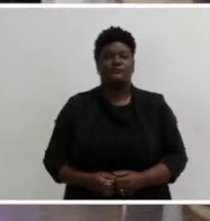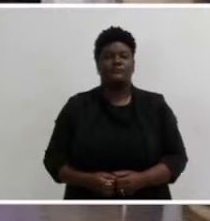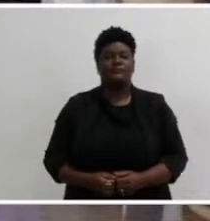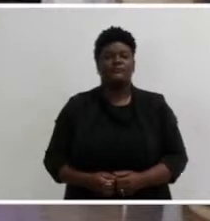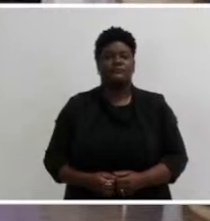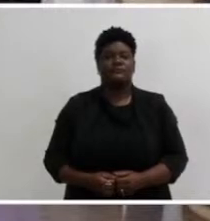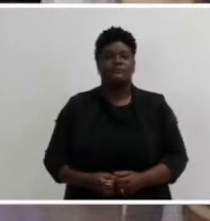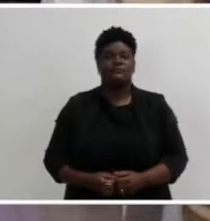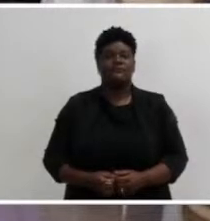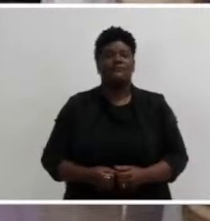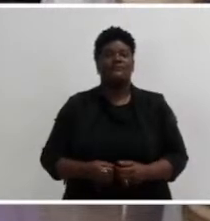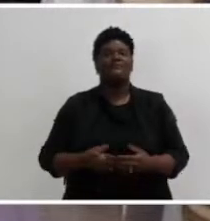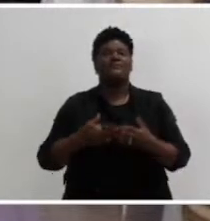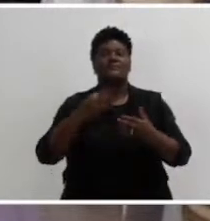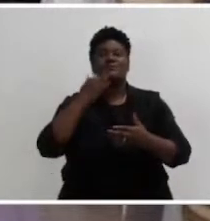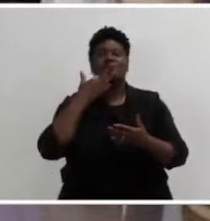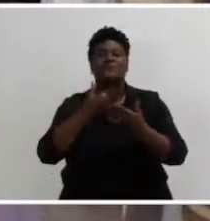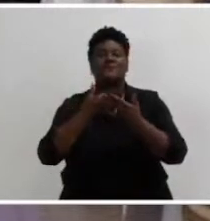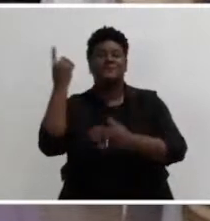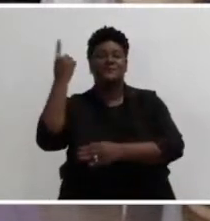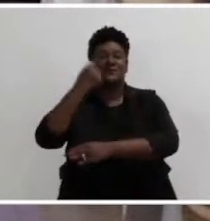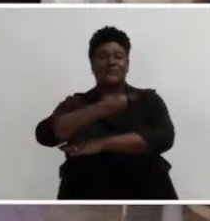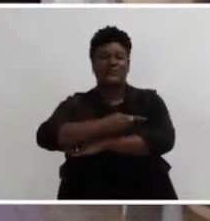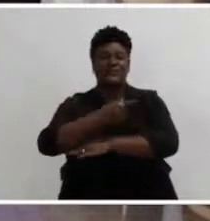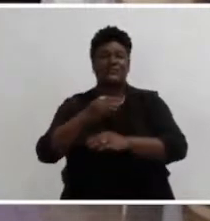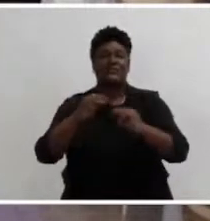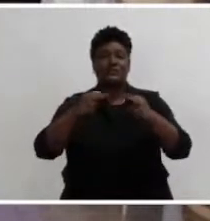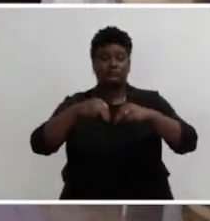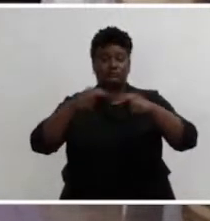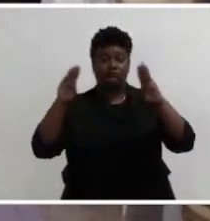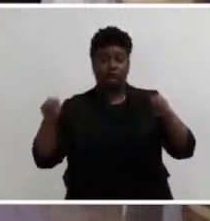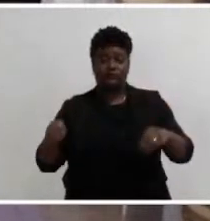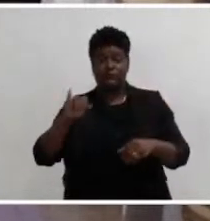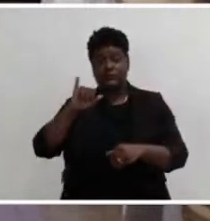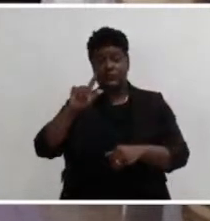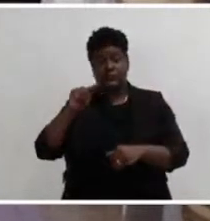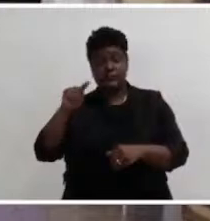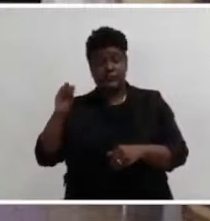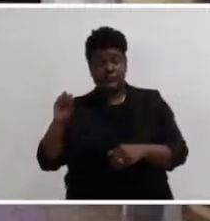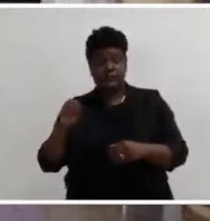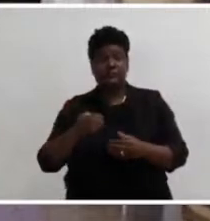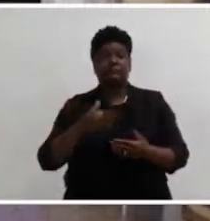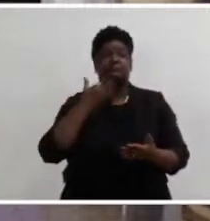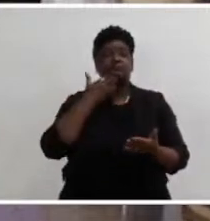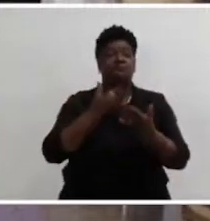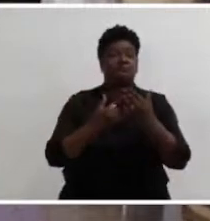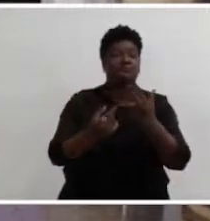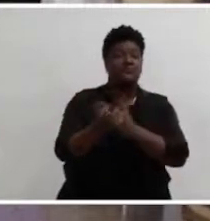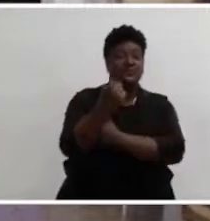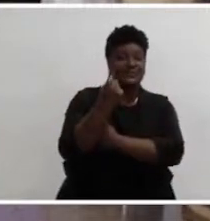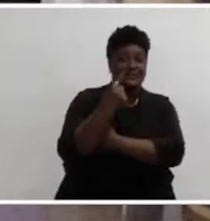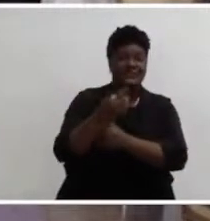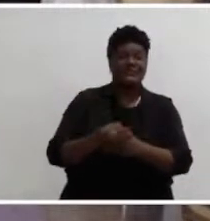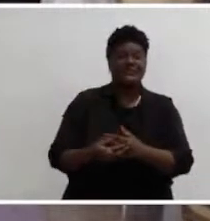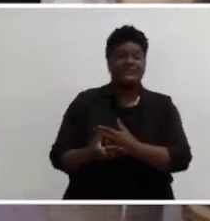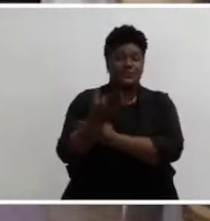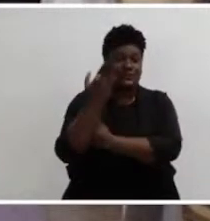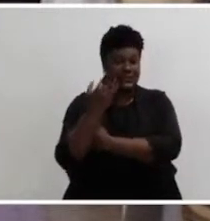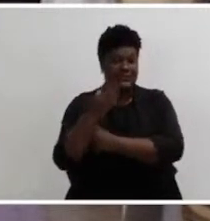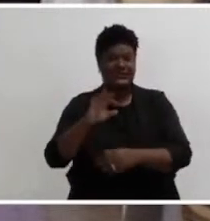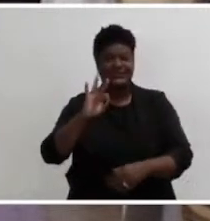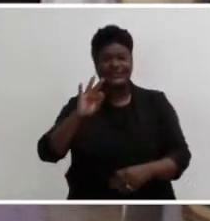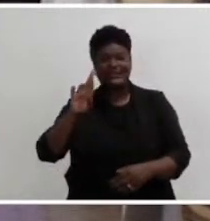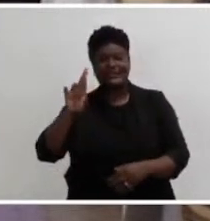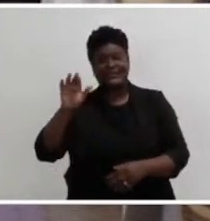ministro Ito Bisonó, ministro de Industria, Comercio y MIPYMES. Buenos días al doctor Franklin García Fermín, ministro